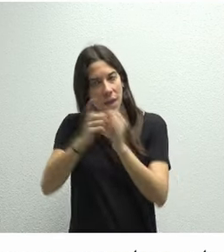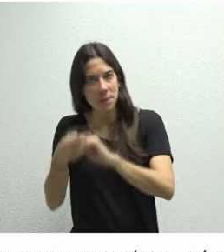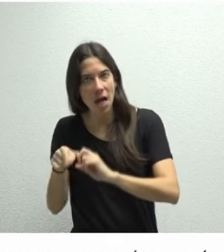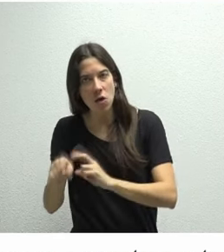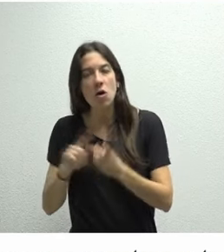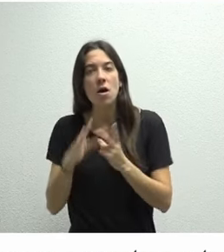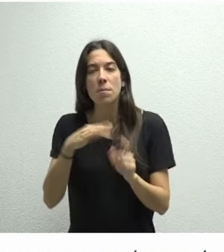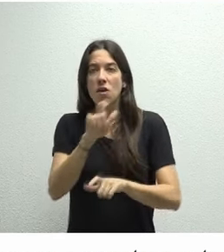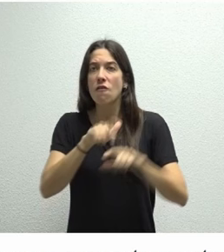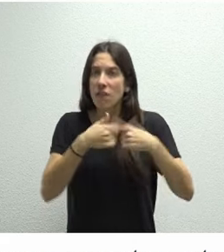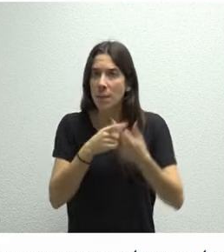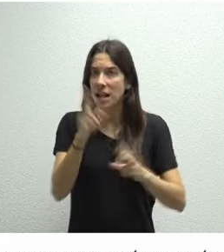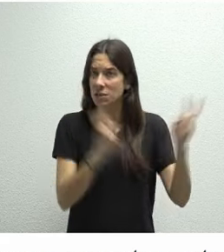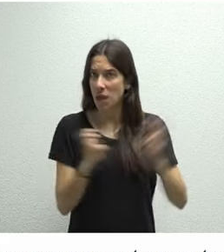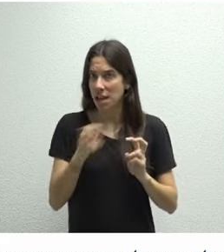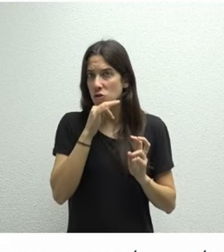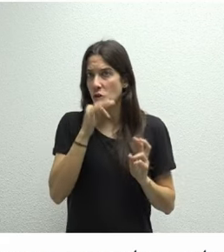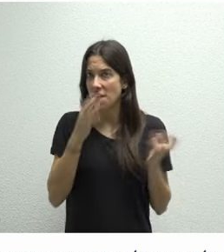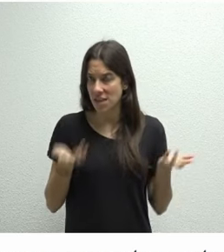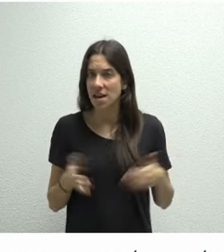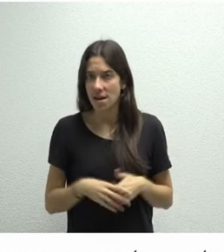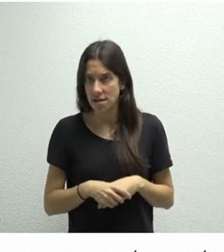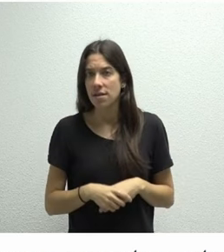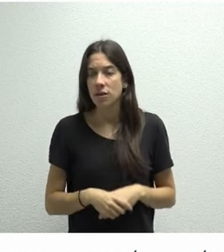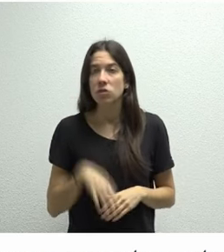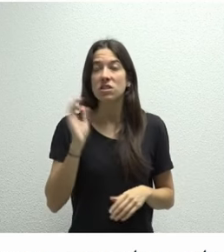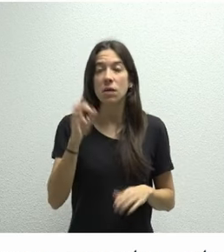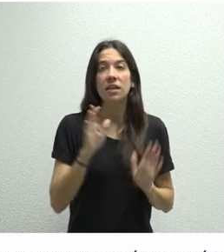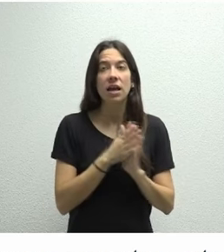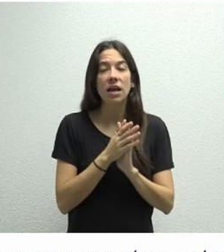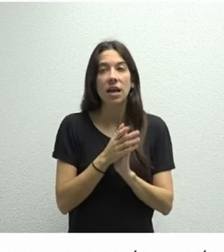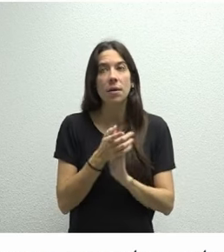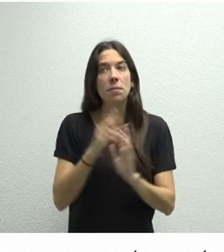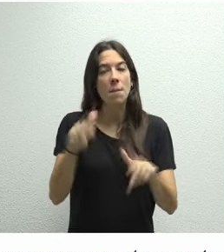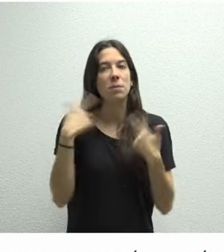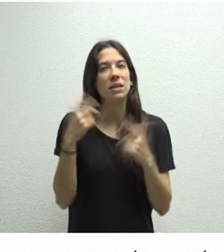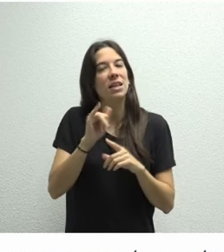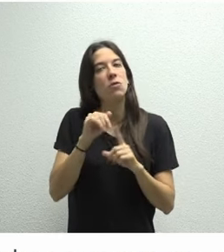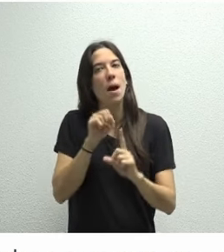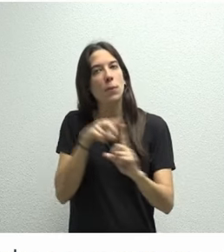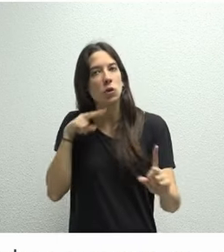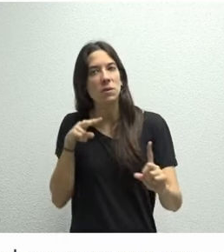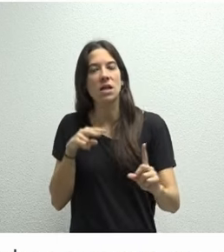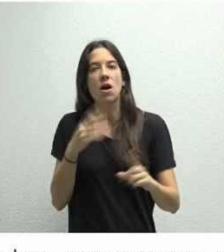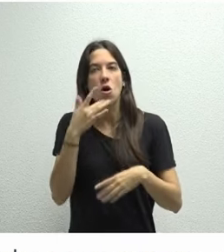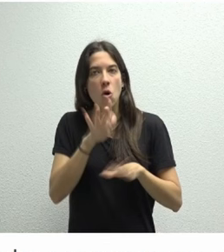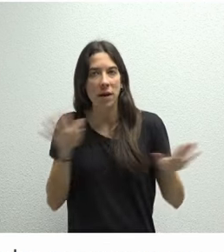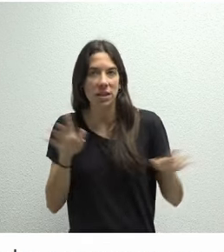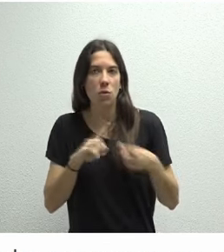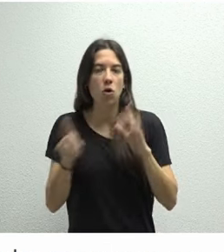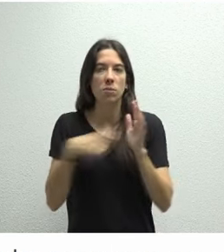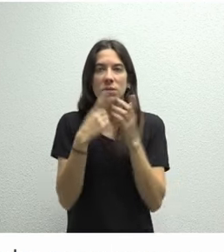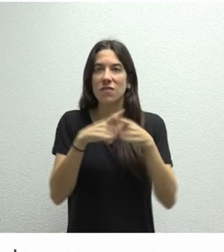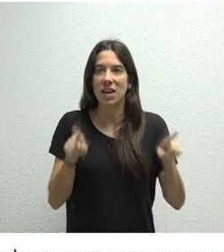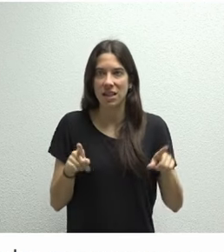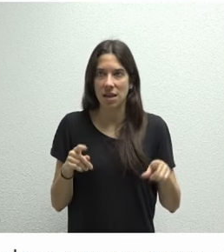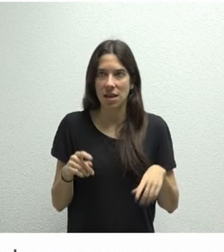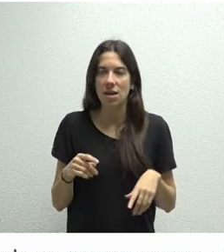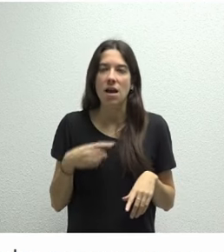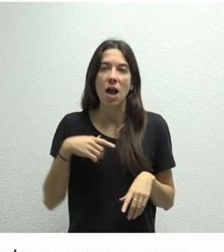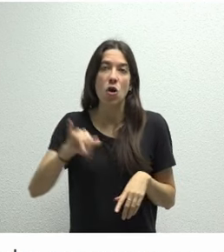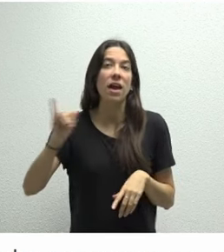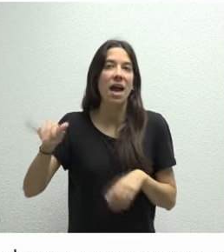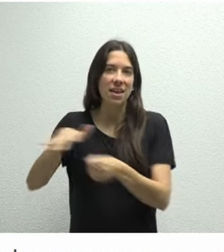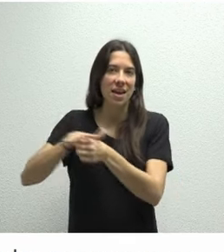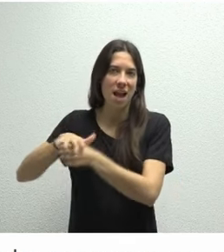y lo dicho pues nos da una una visión objetiva y completamente diferente de lo que de lo que tenemos en en los